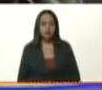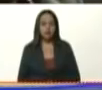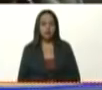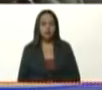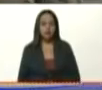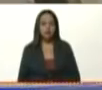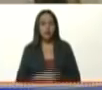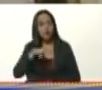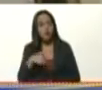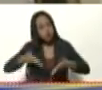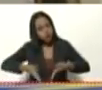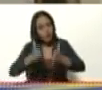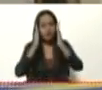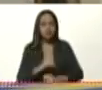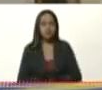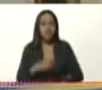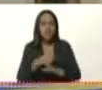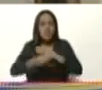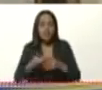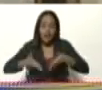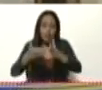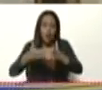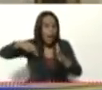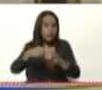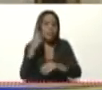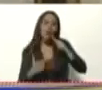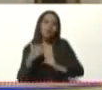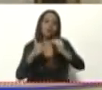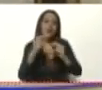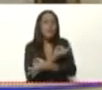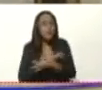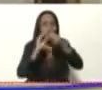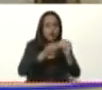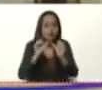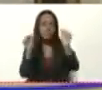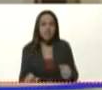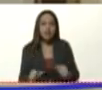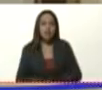Yo he estado evaluando, todas las decisiones y medidas que hay que tomar.